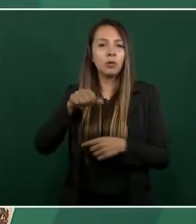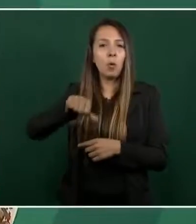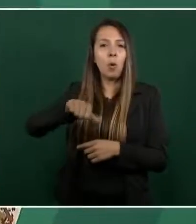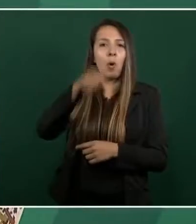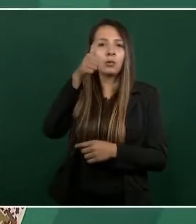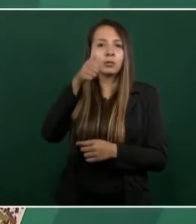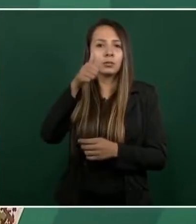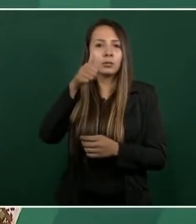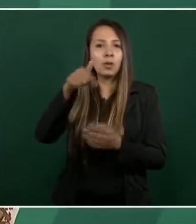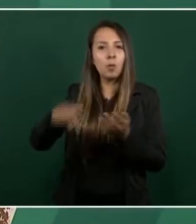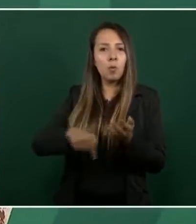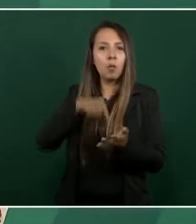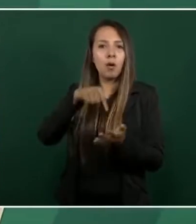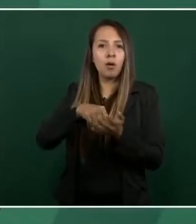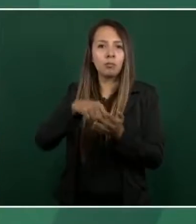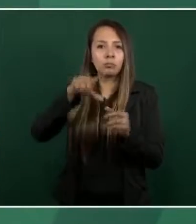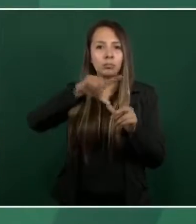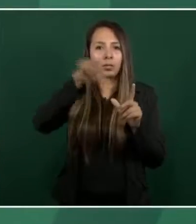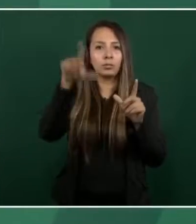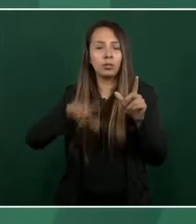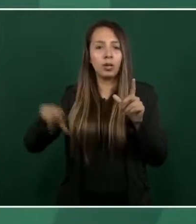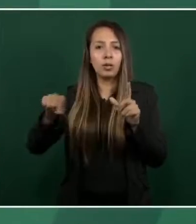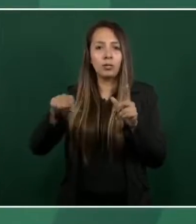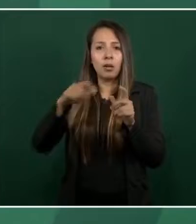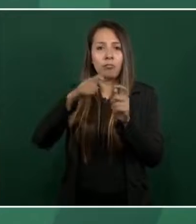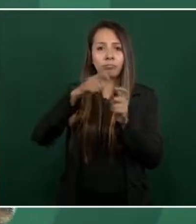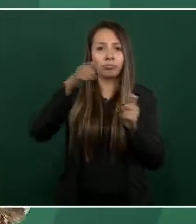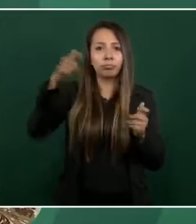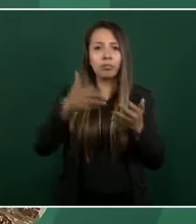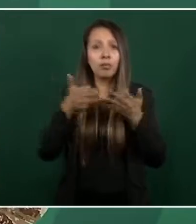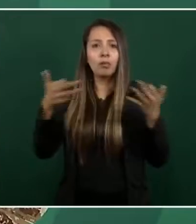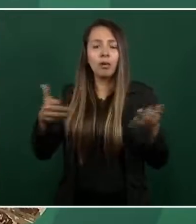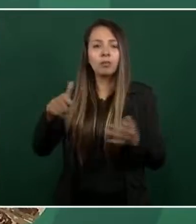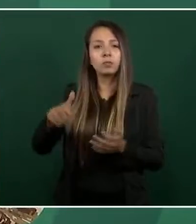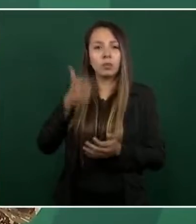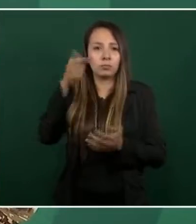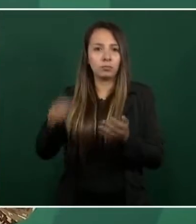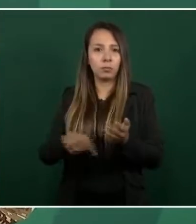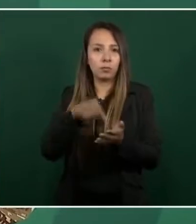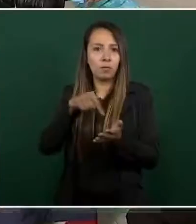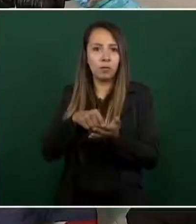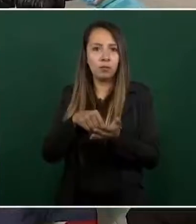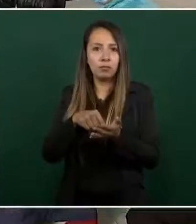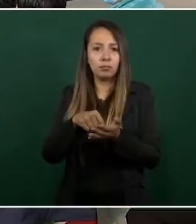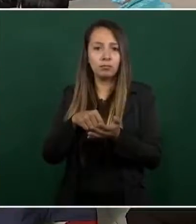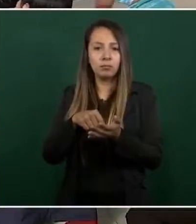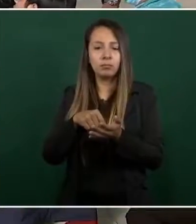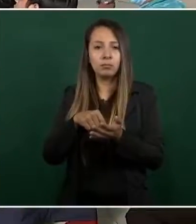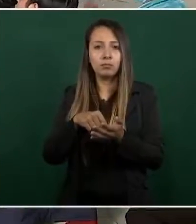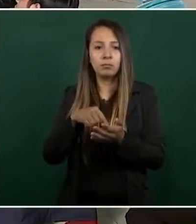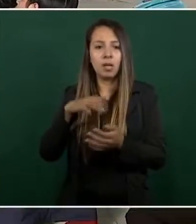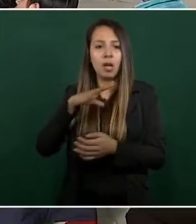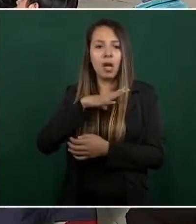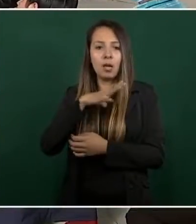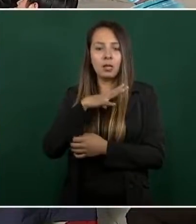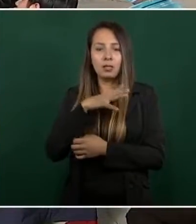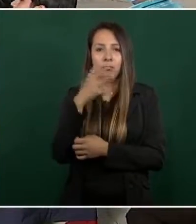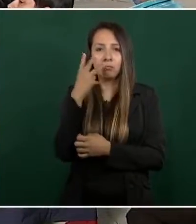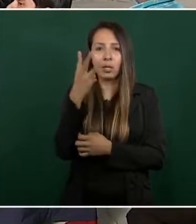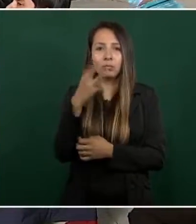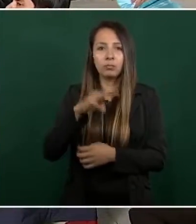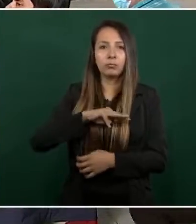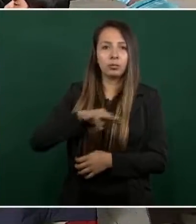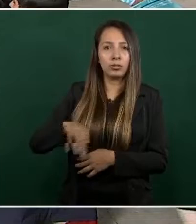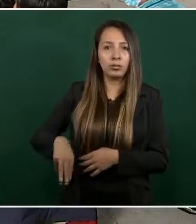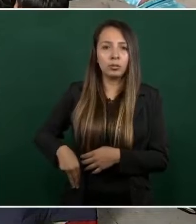12 por su extensión territorial, que concentra en tres municipios, Tijuana, Ensenada y